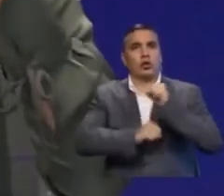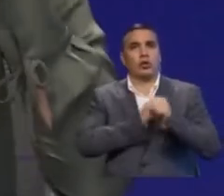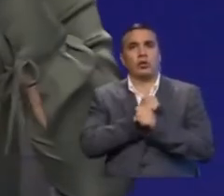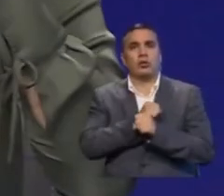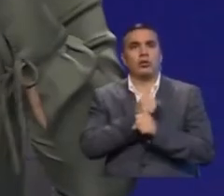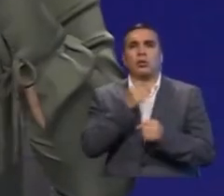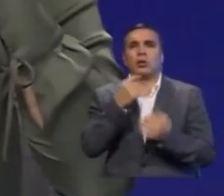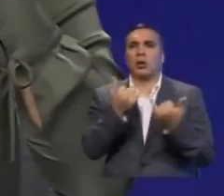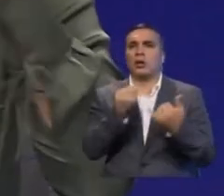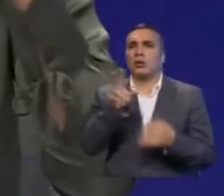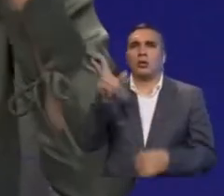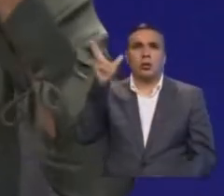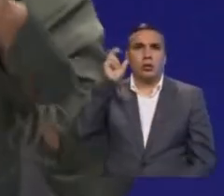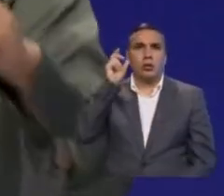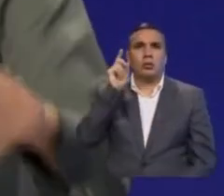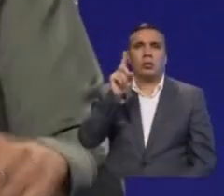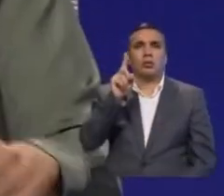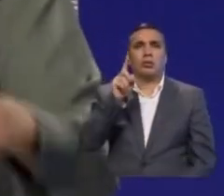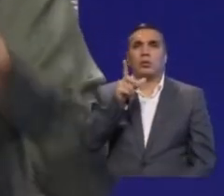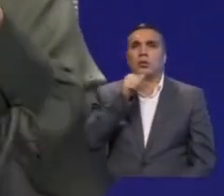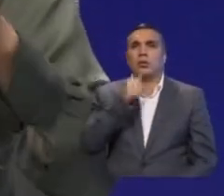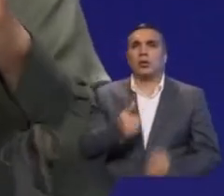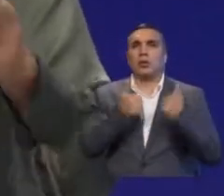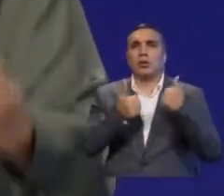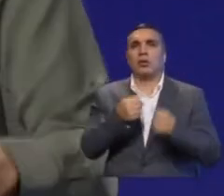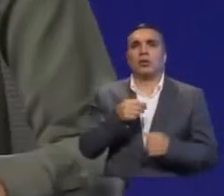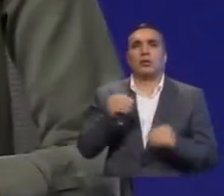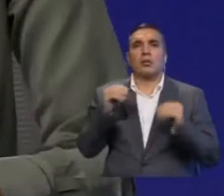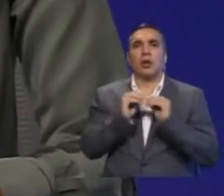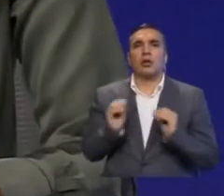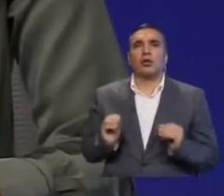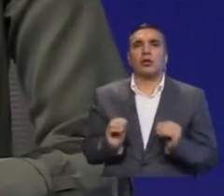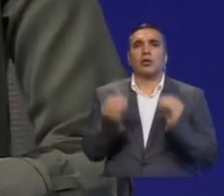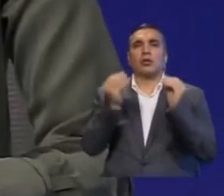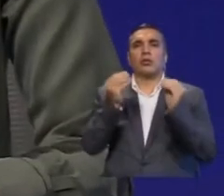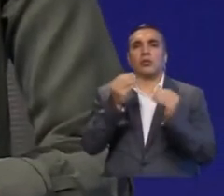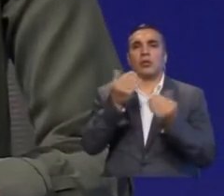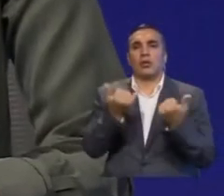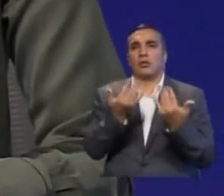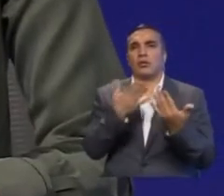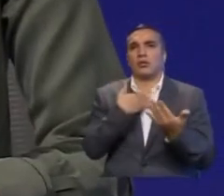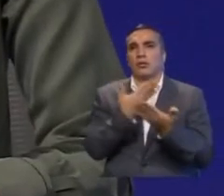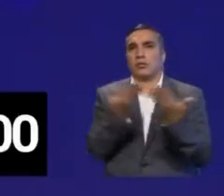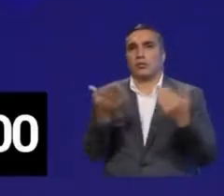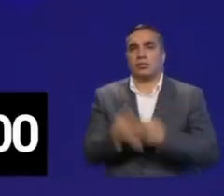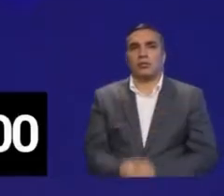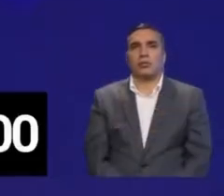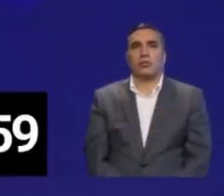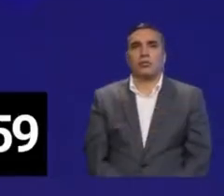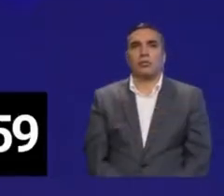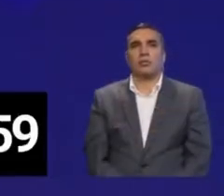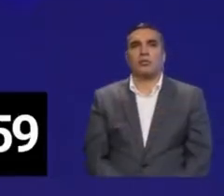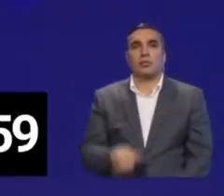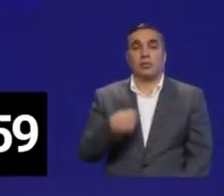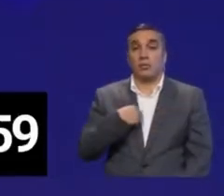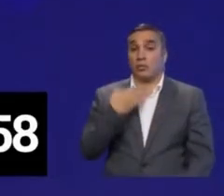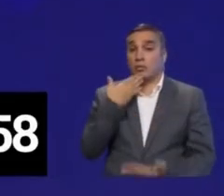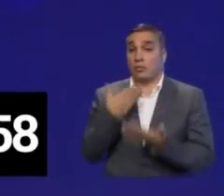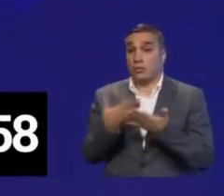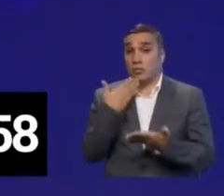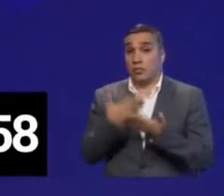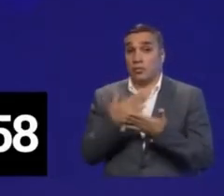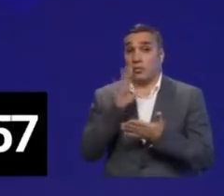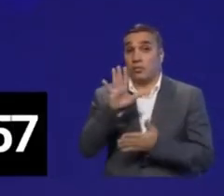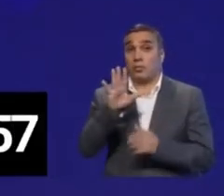que ha escuchado, ¿quién es el candidato de espíritu más joven de los presentes? Yo le agradezco mucho por